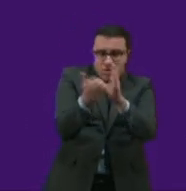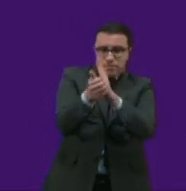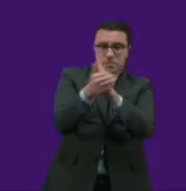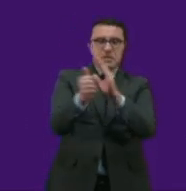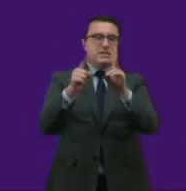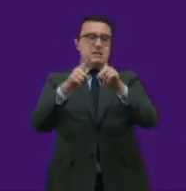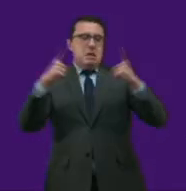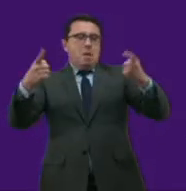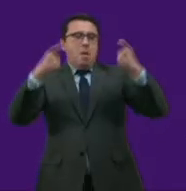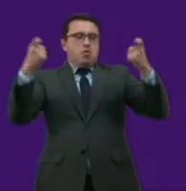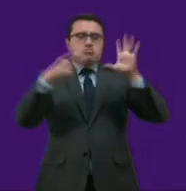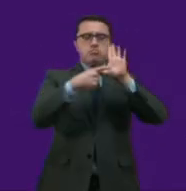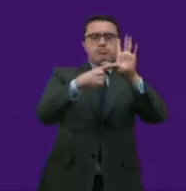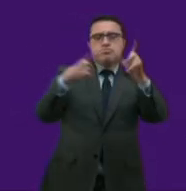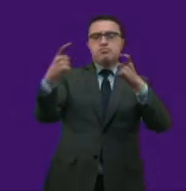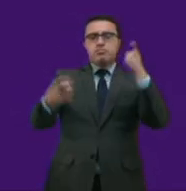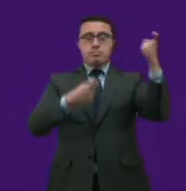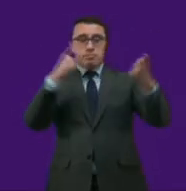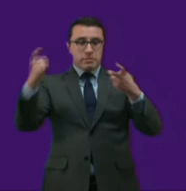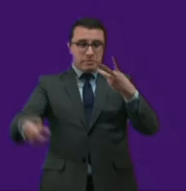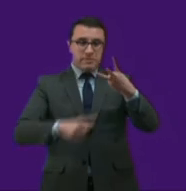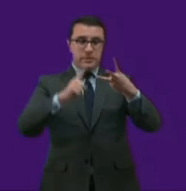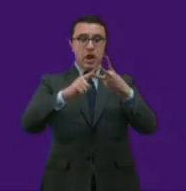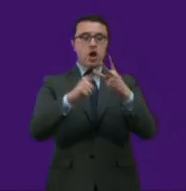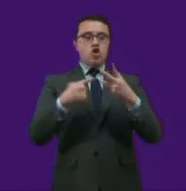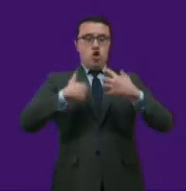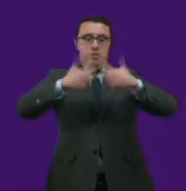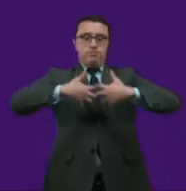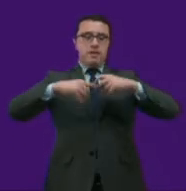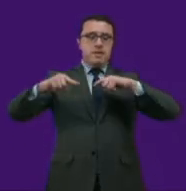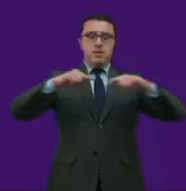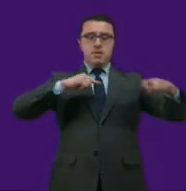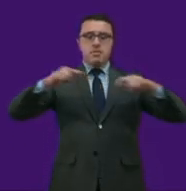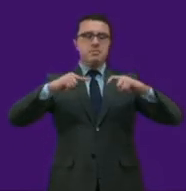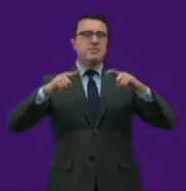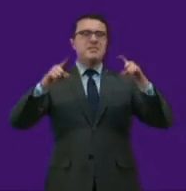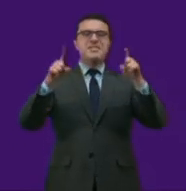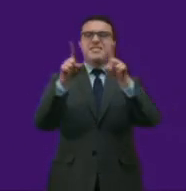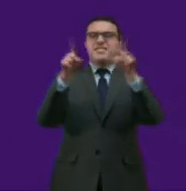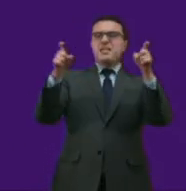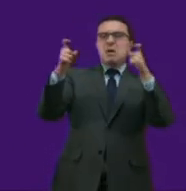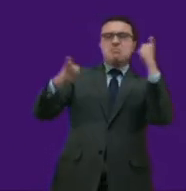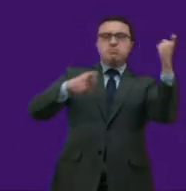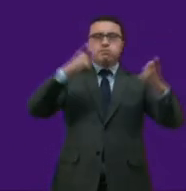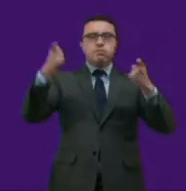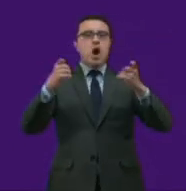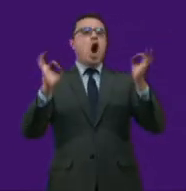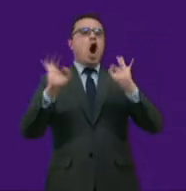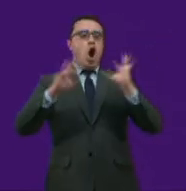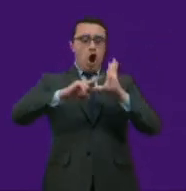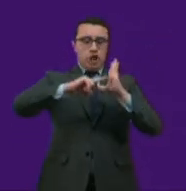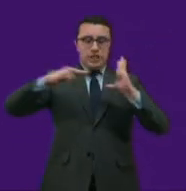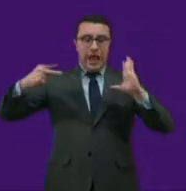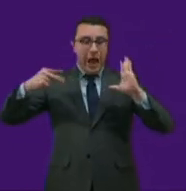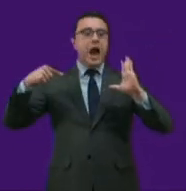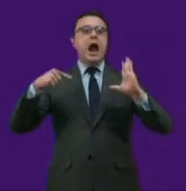marketing, a nivel de administración del negocio, a nivel comercial o a nivel técnico.